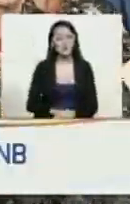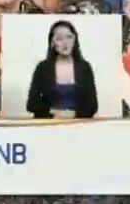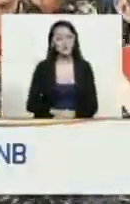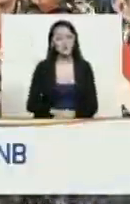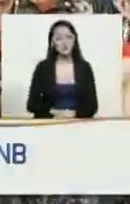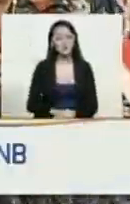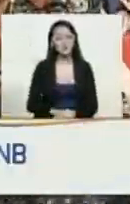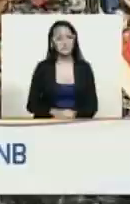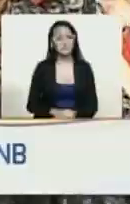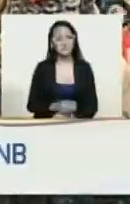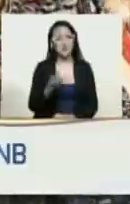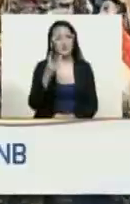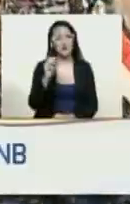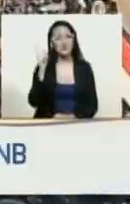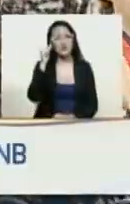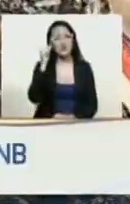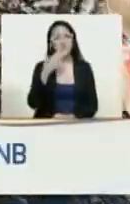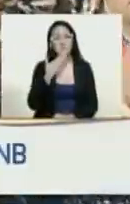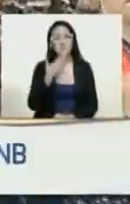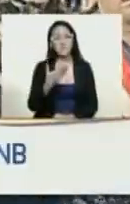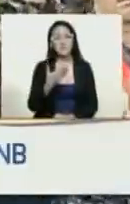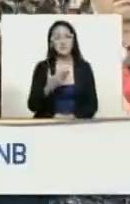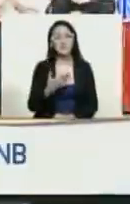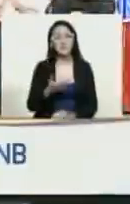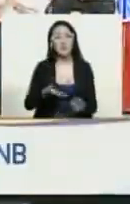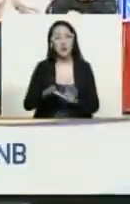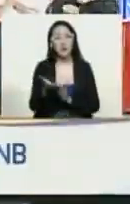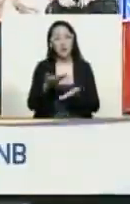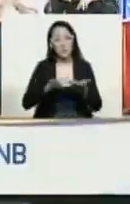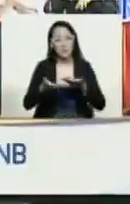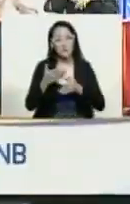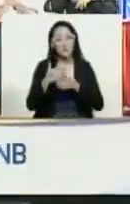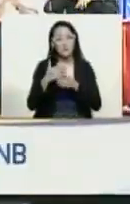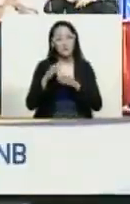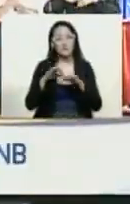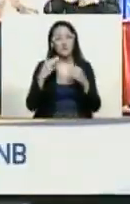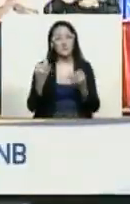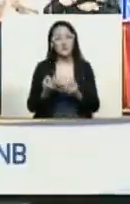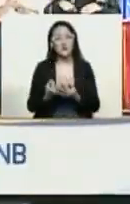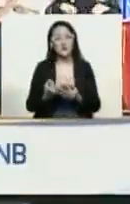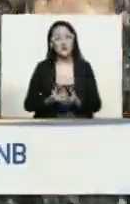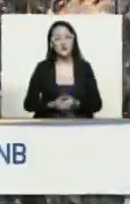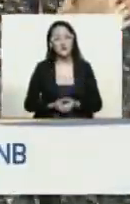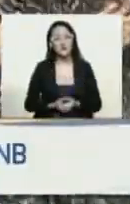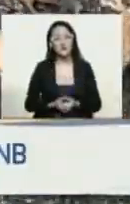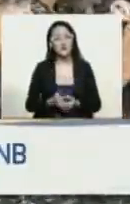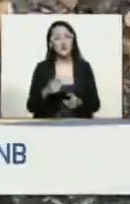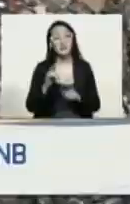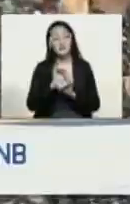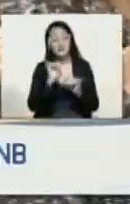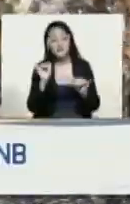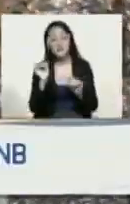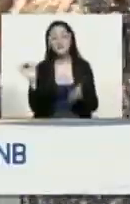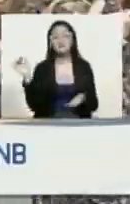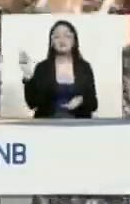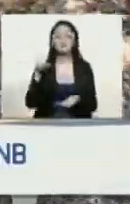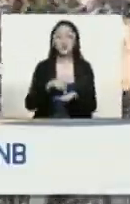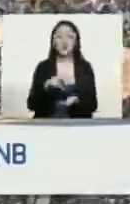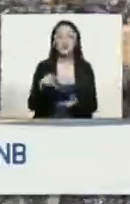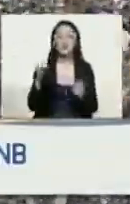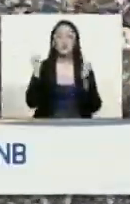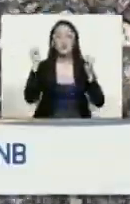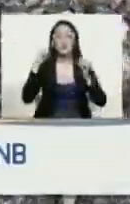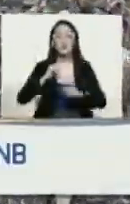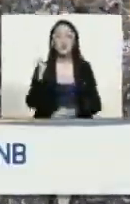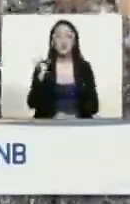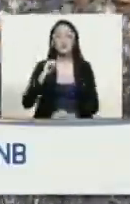les otorgo 30 días de permiso para que vayan a compartir con su familia y vuelvan a la batalla. ¡Que viva la Policía